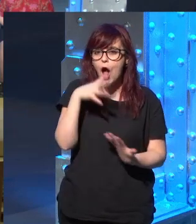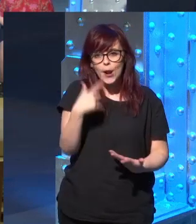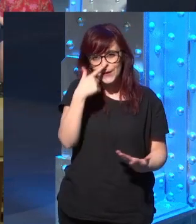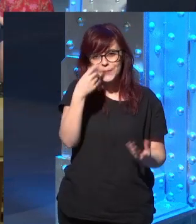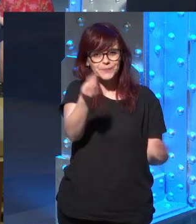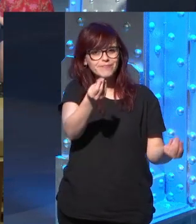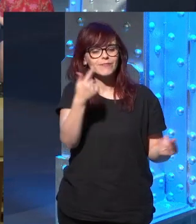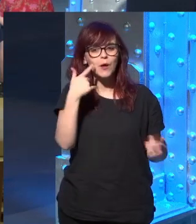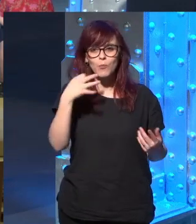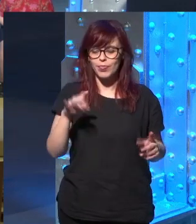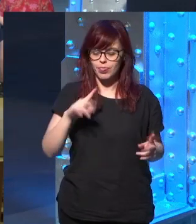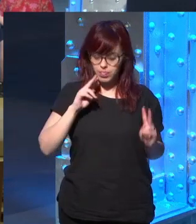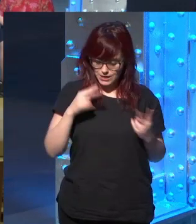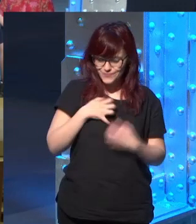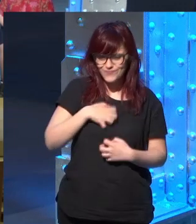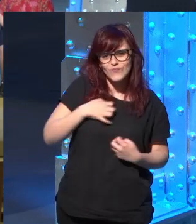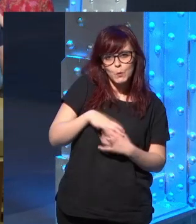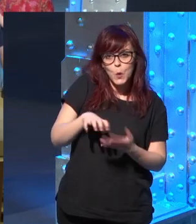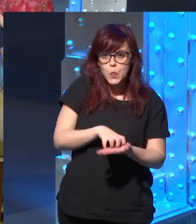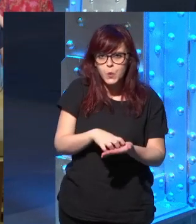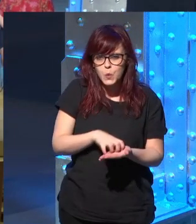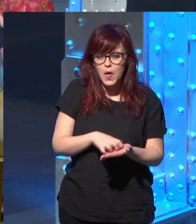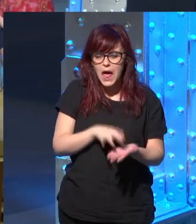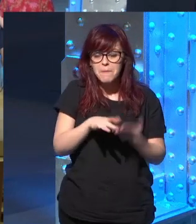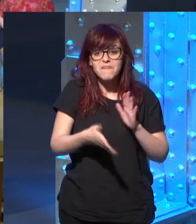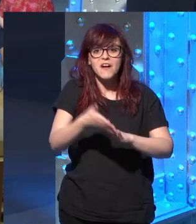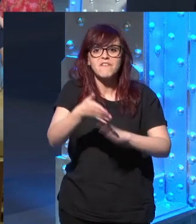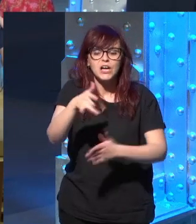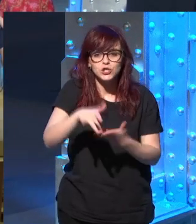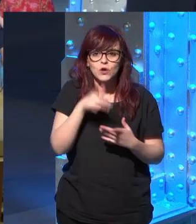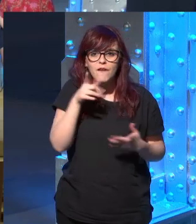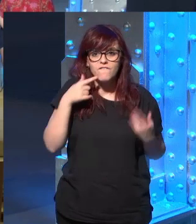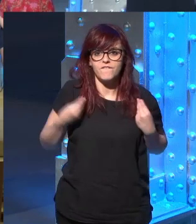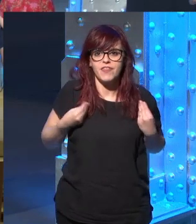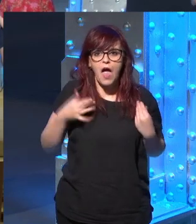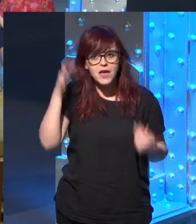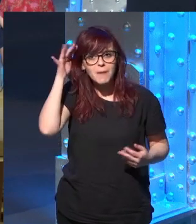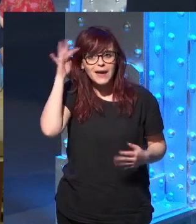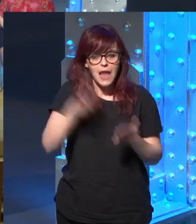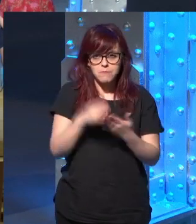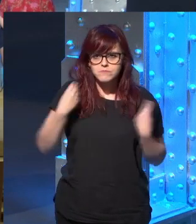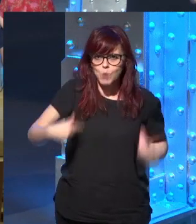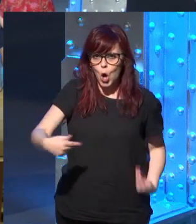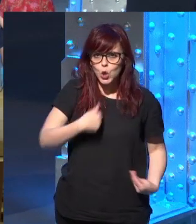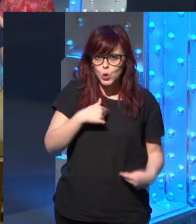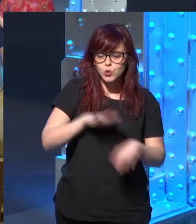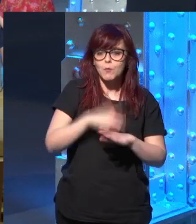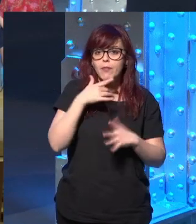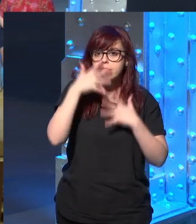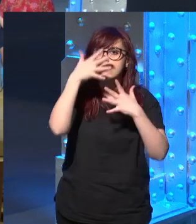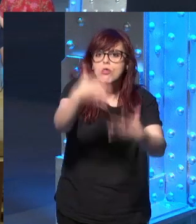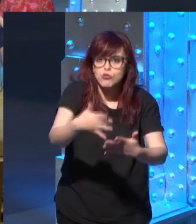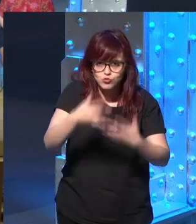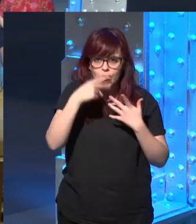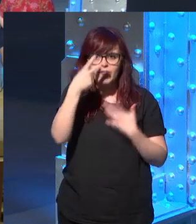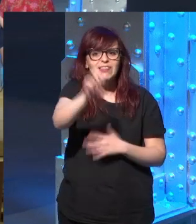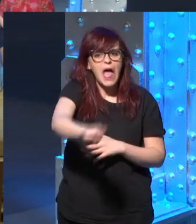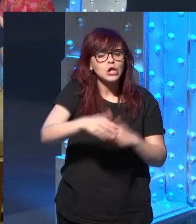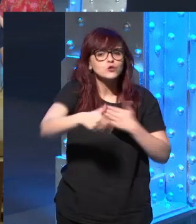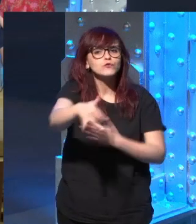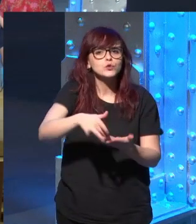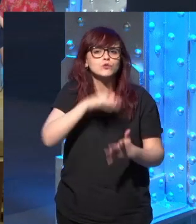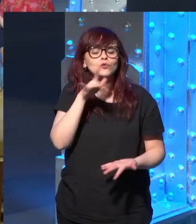estar inquietos o dudosos de, pero ¿hacia dónde vamos? ¿Qué vidas podemos imaginar para nosotros mismos para las próximas décadas, ¿no? Y esto